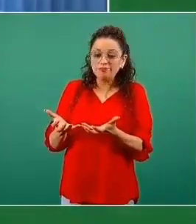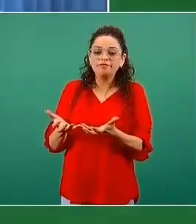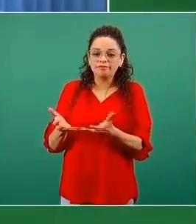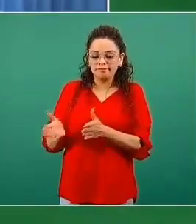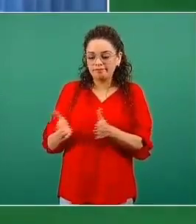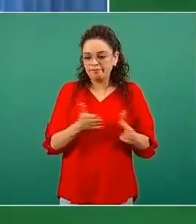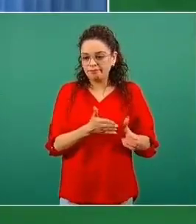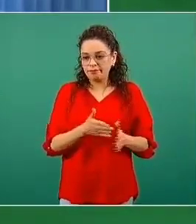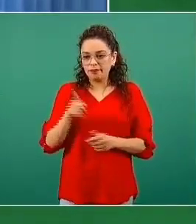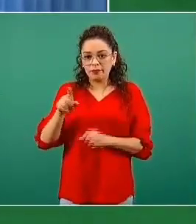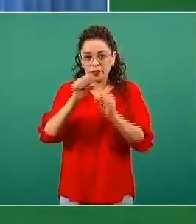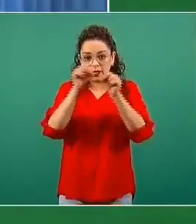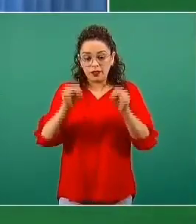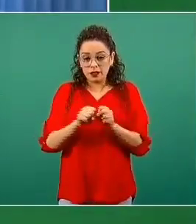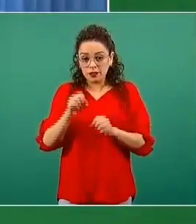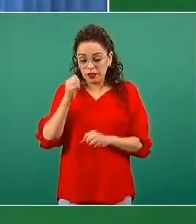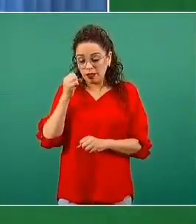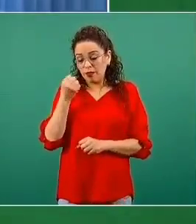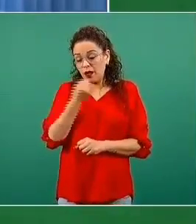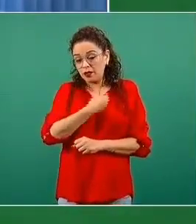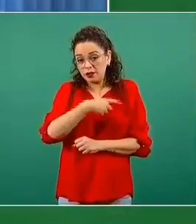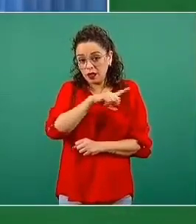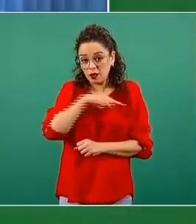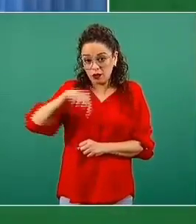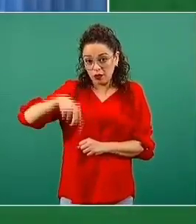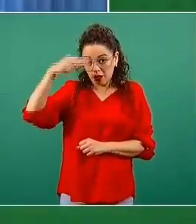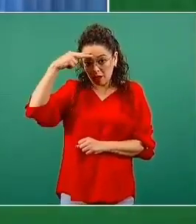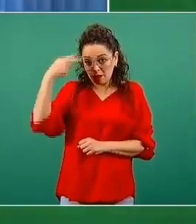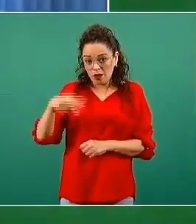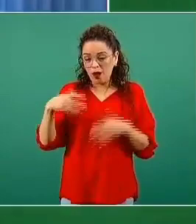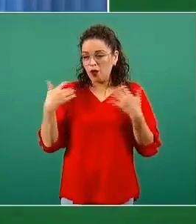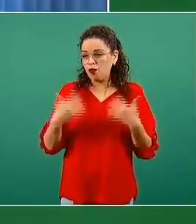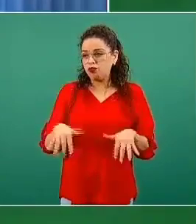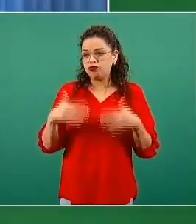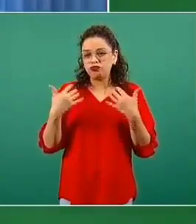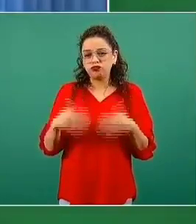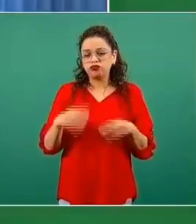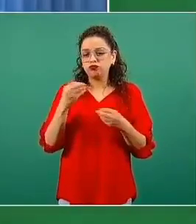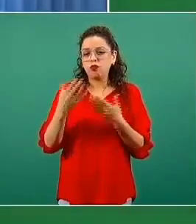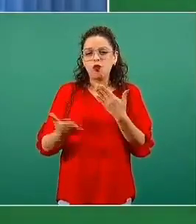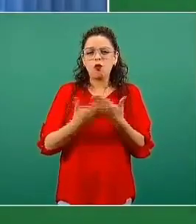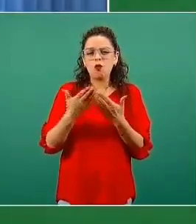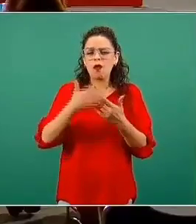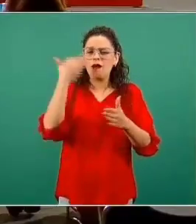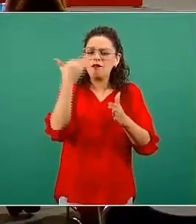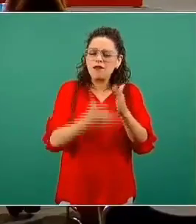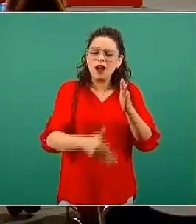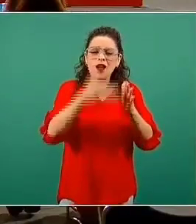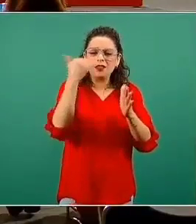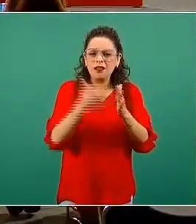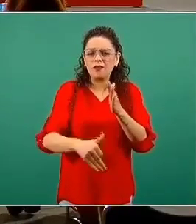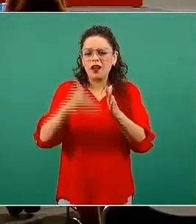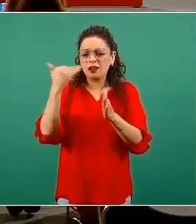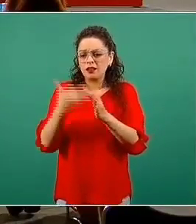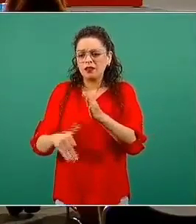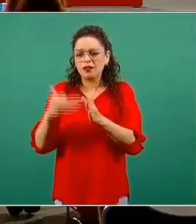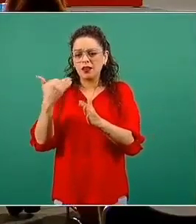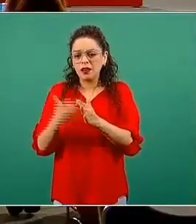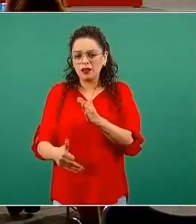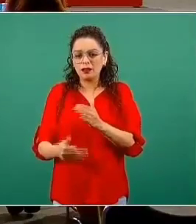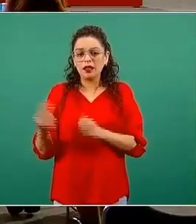mexicano estaba pobremente preparado para un desafío como el de la COVID-19. El rol del nivel federal es clave para